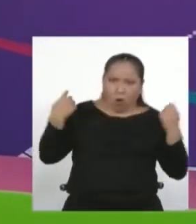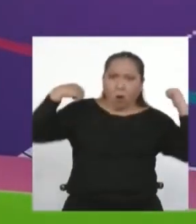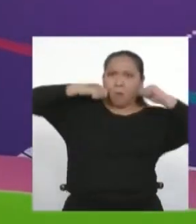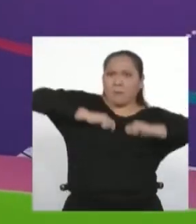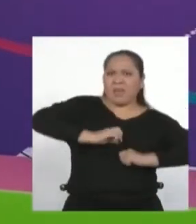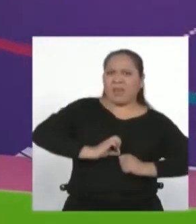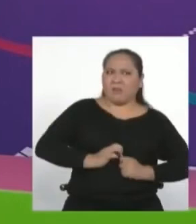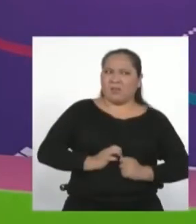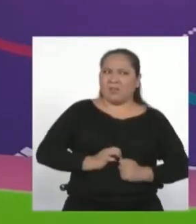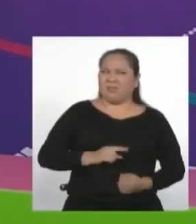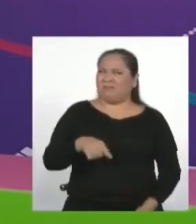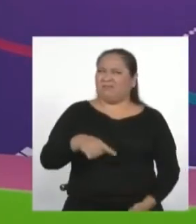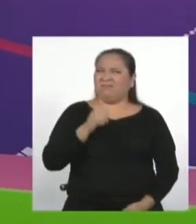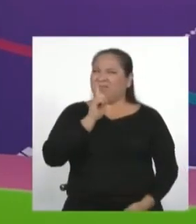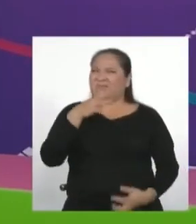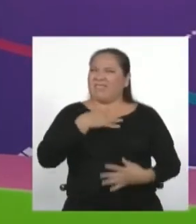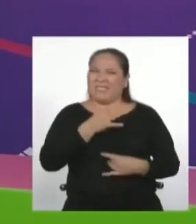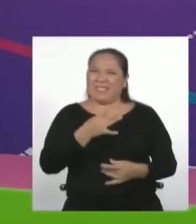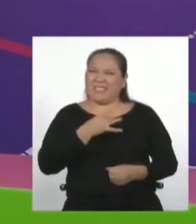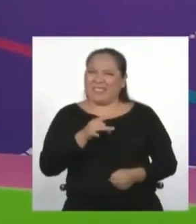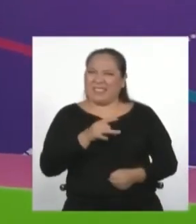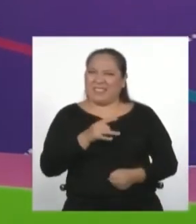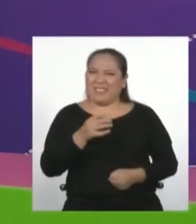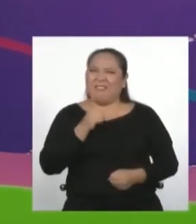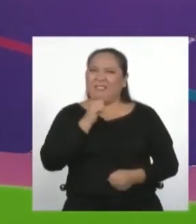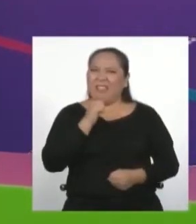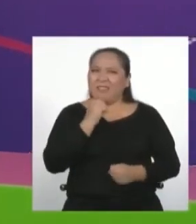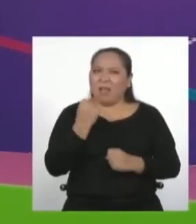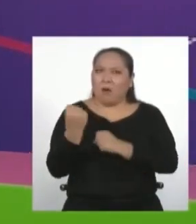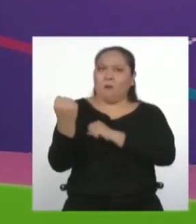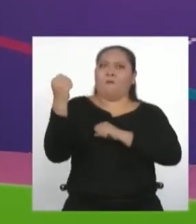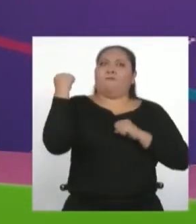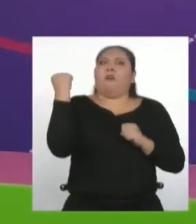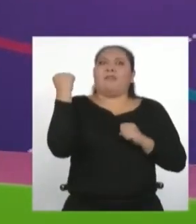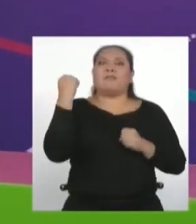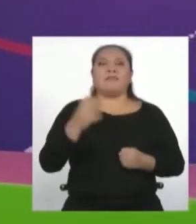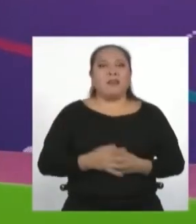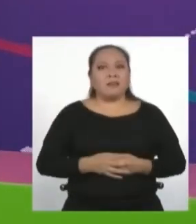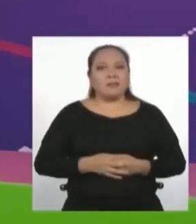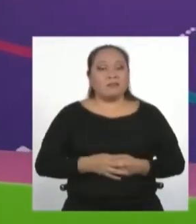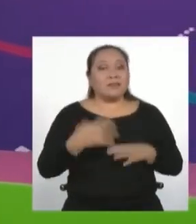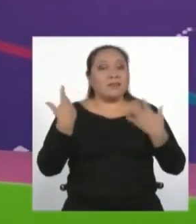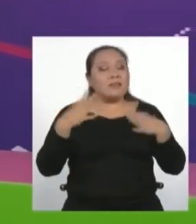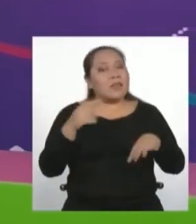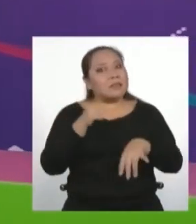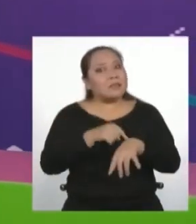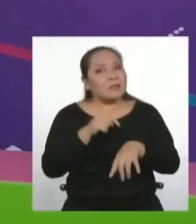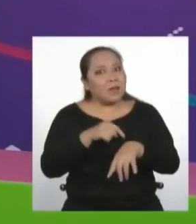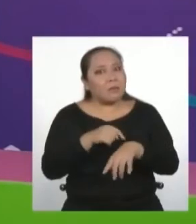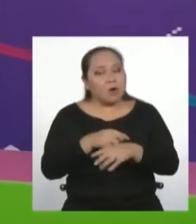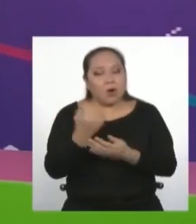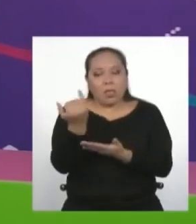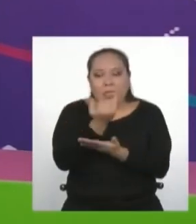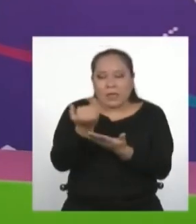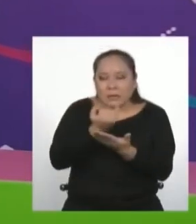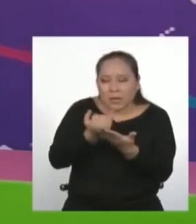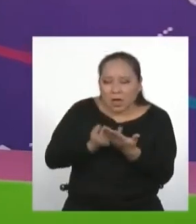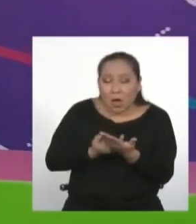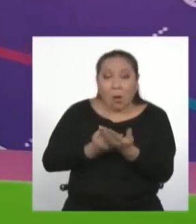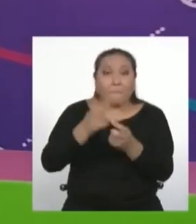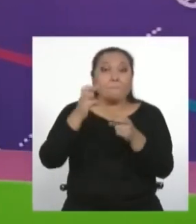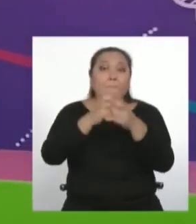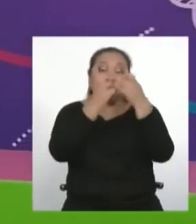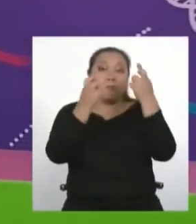son nada interesantes, no tienen superpoderes. Por eso, ya es tiempo de que nuestros diseñadores y profesionales de todas